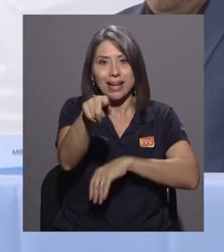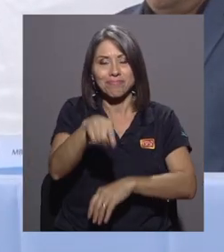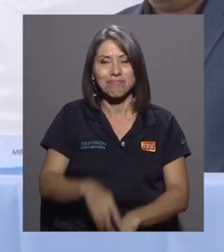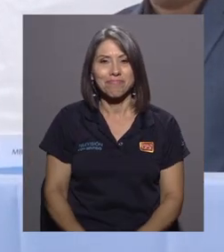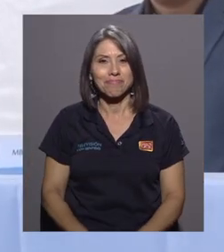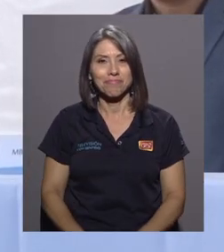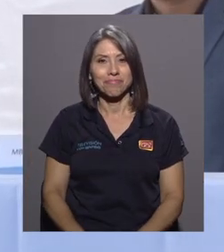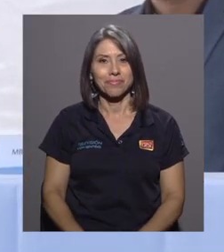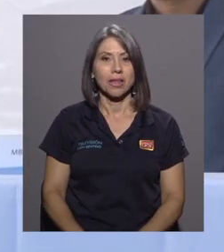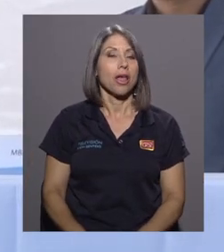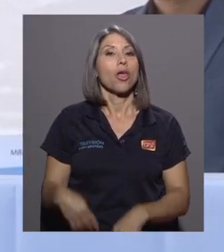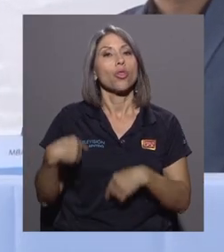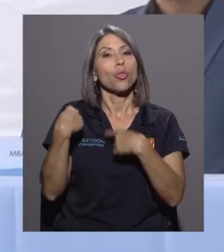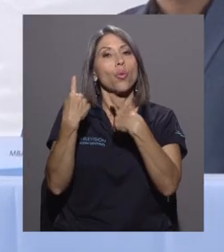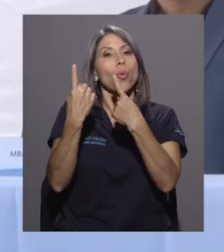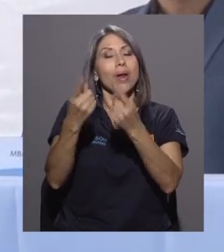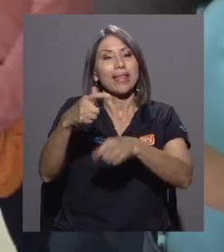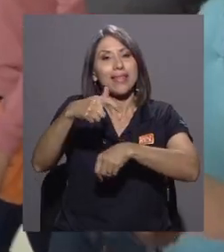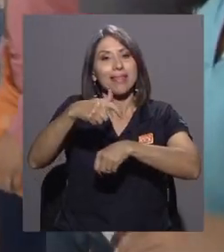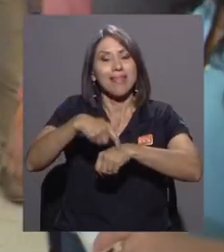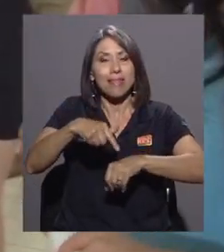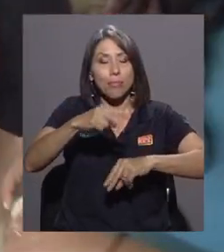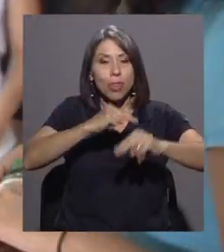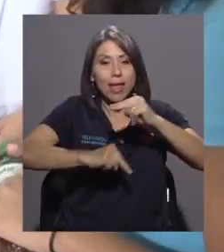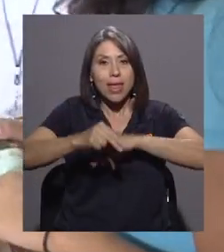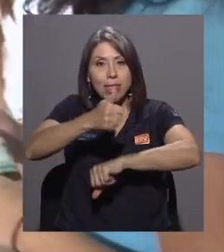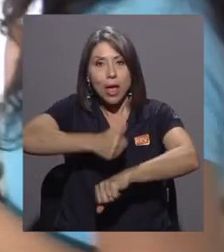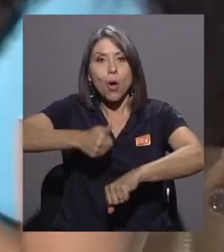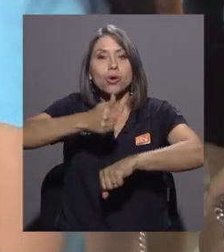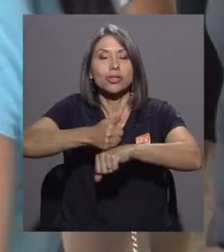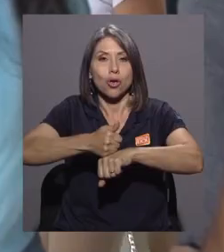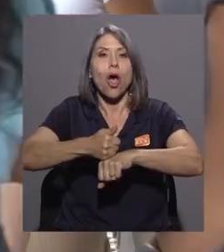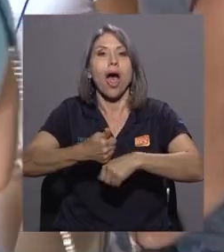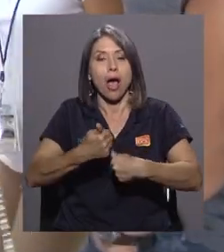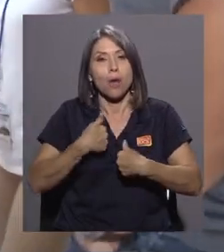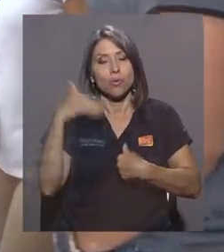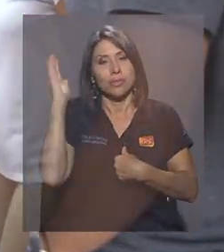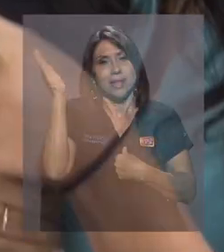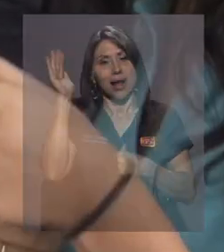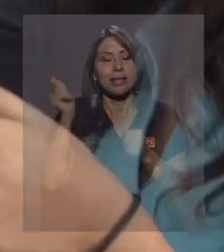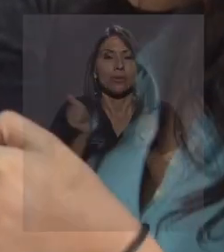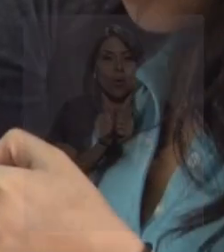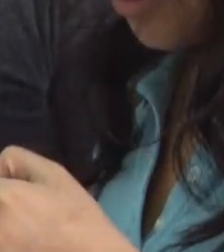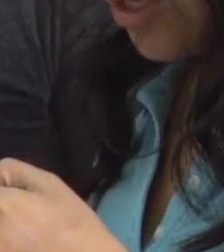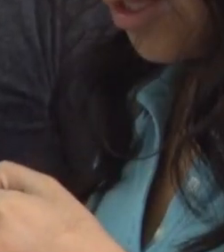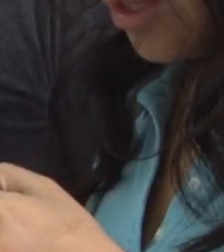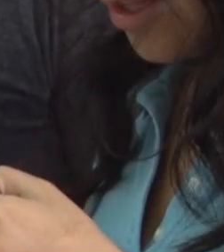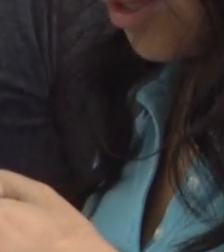Durante la jornada de emprendimiento hubo charlas y actividades culturales.